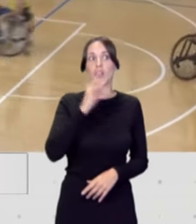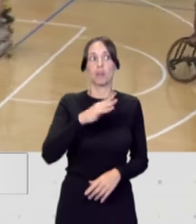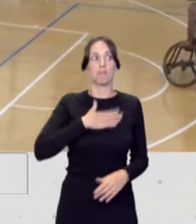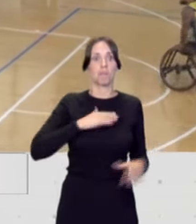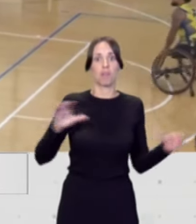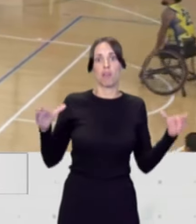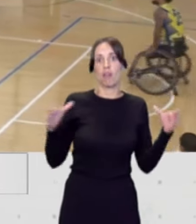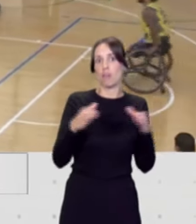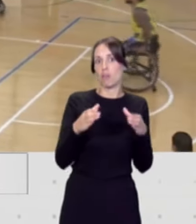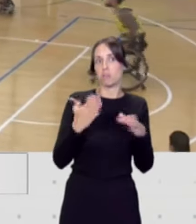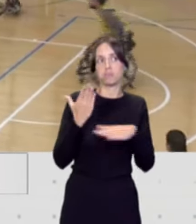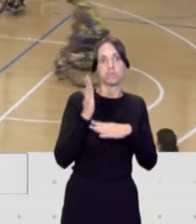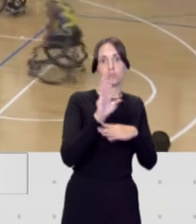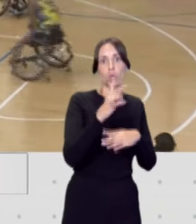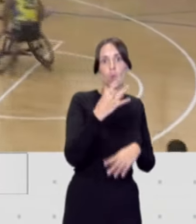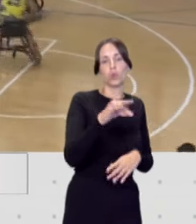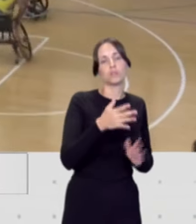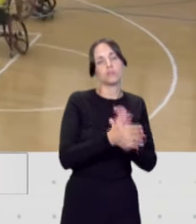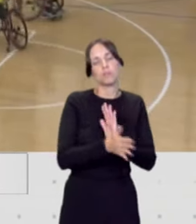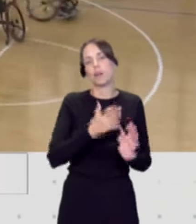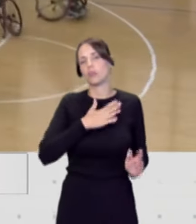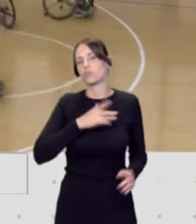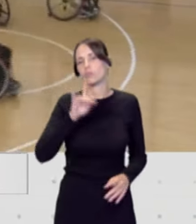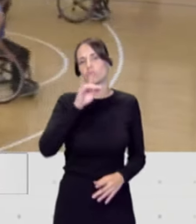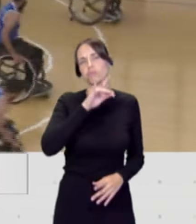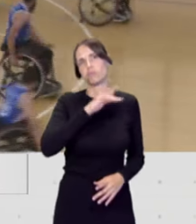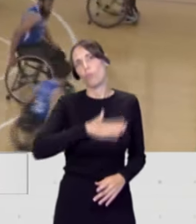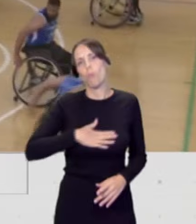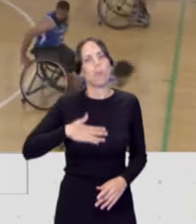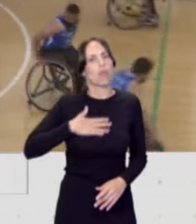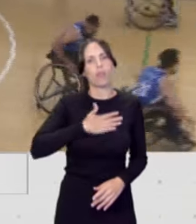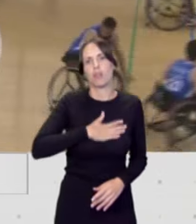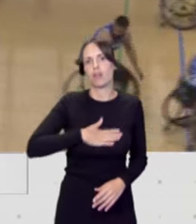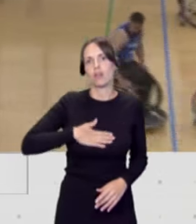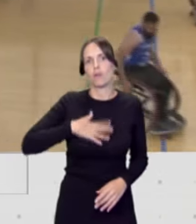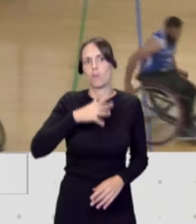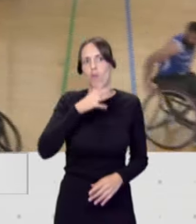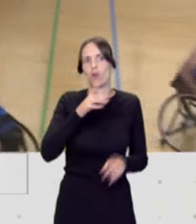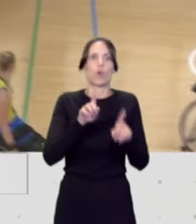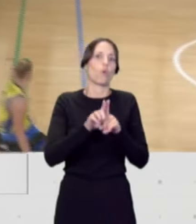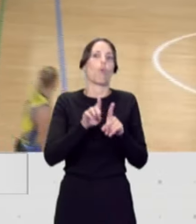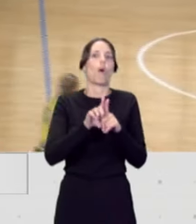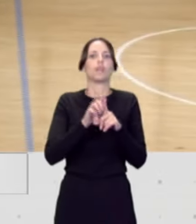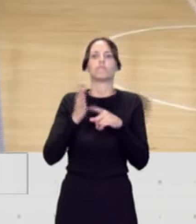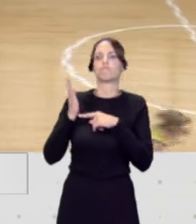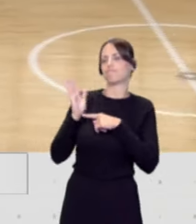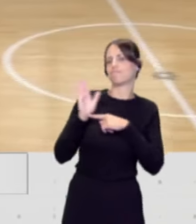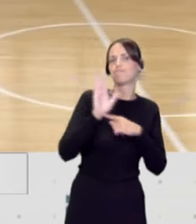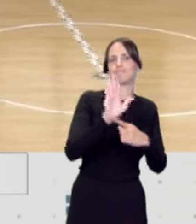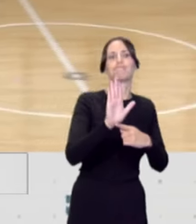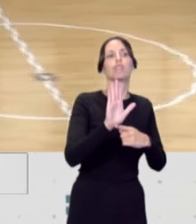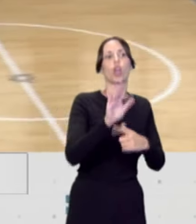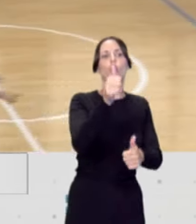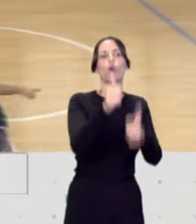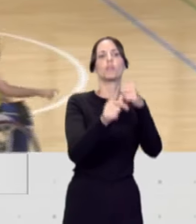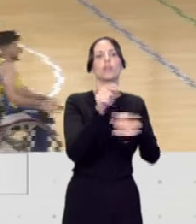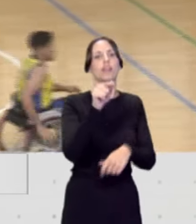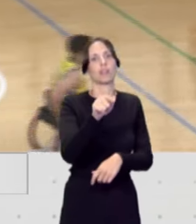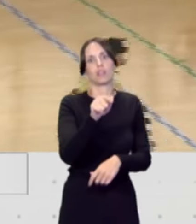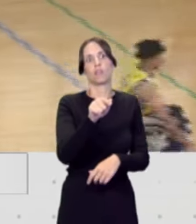nosotros obviamente sí es pues un placer pues poder tener un poco de voz en este tipo de competiciones que como comentamos pues son las